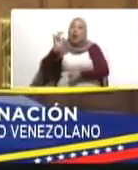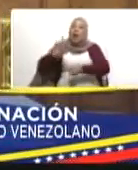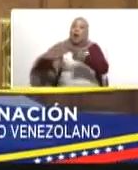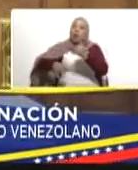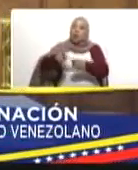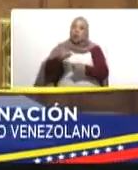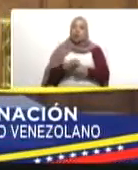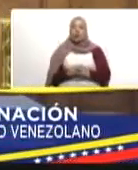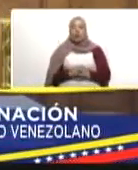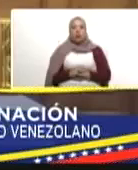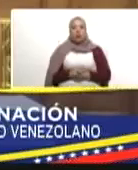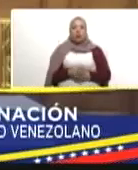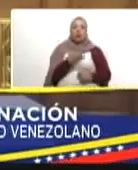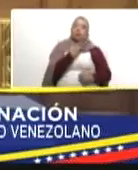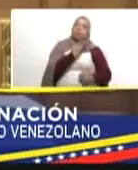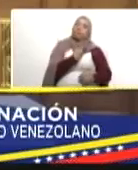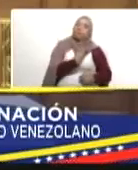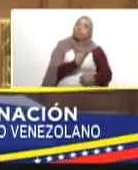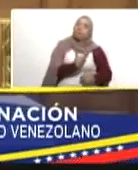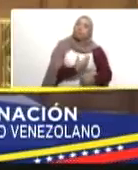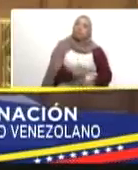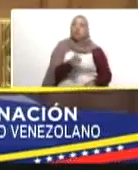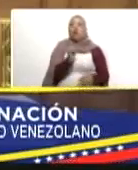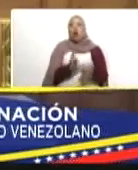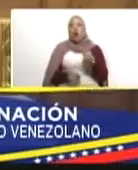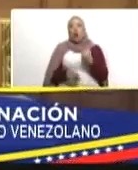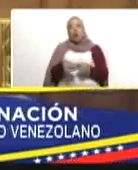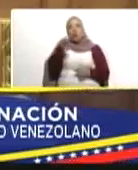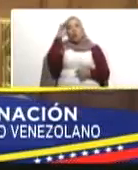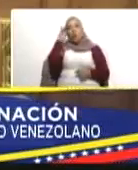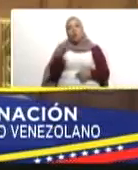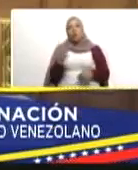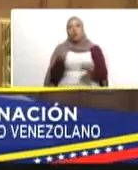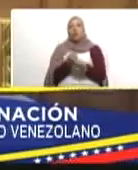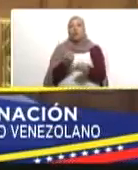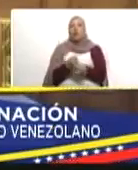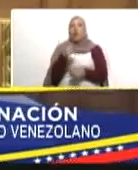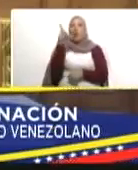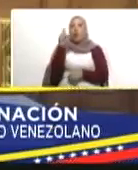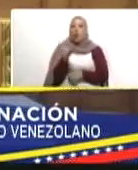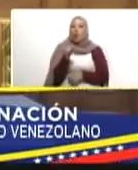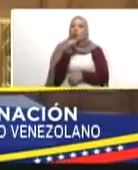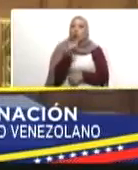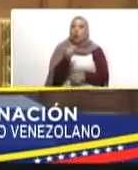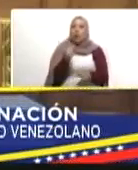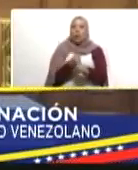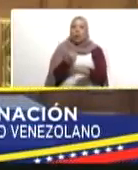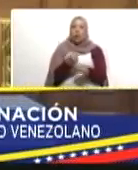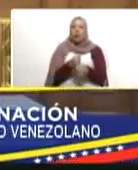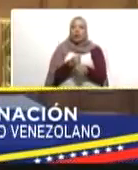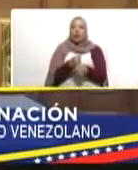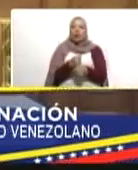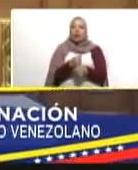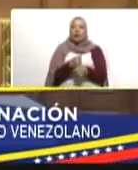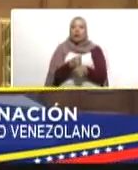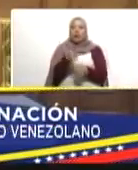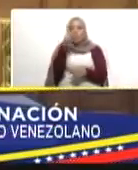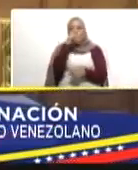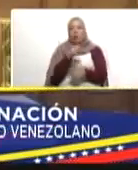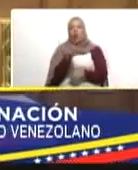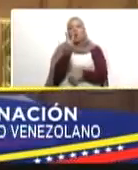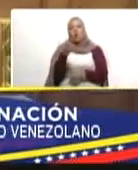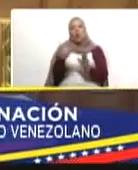algunos Lamentablemente algunos oficiales pocos un puñado captado durante el año